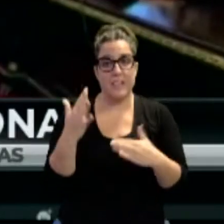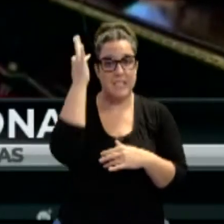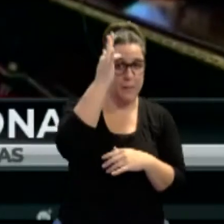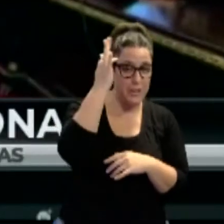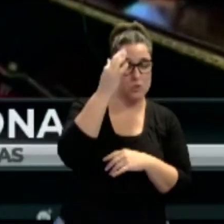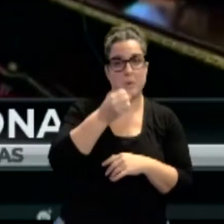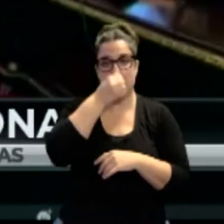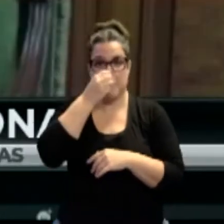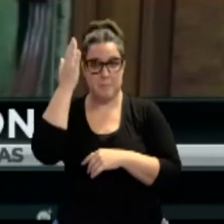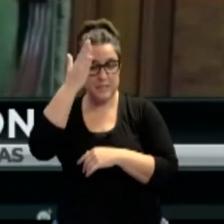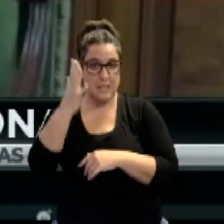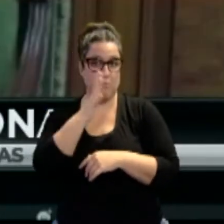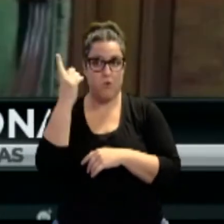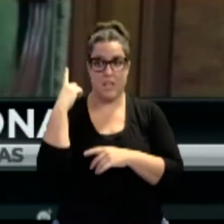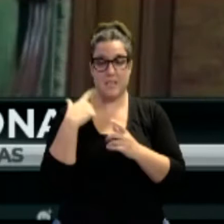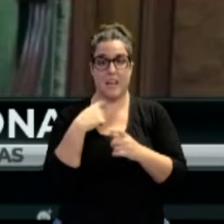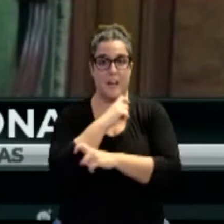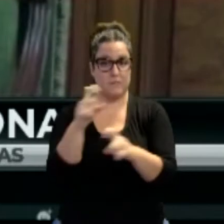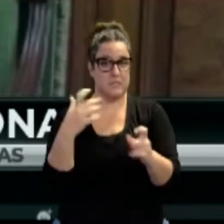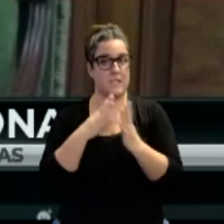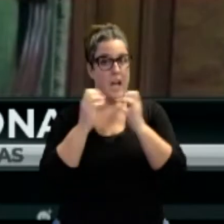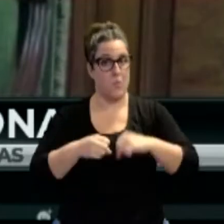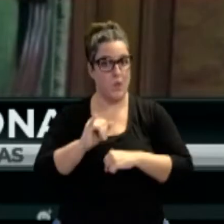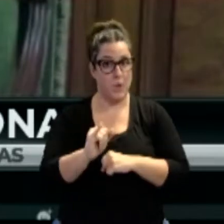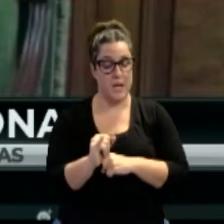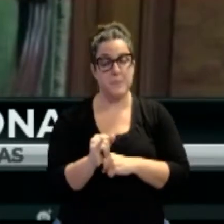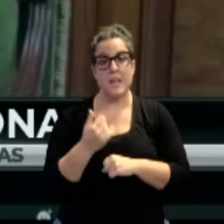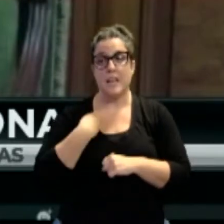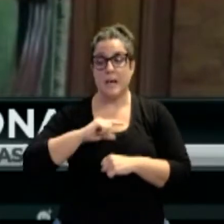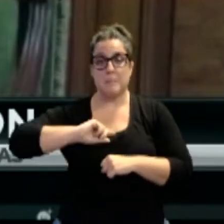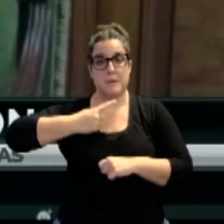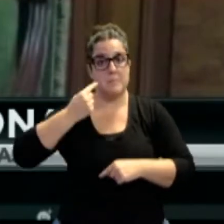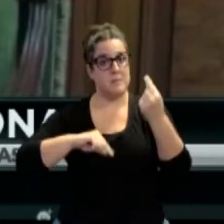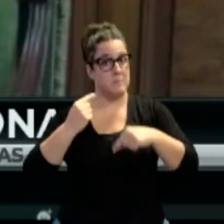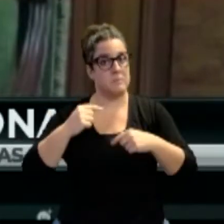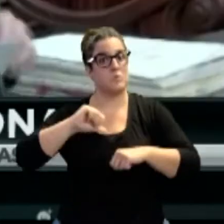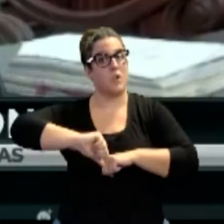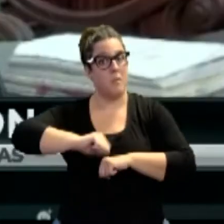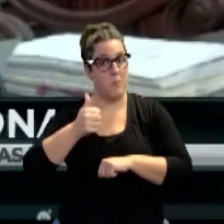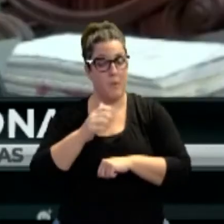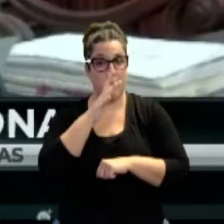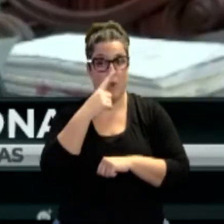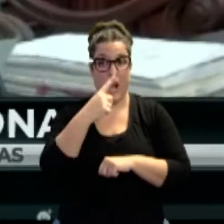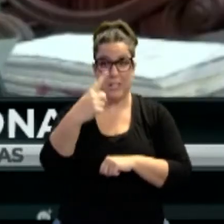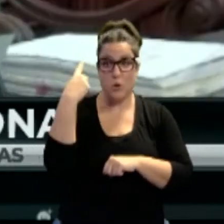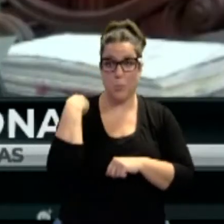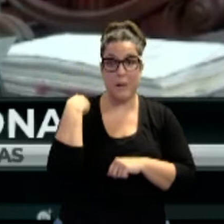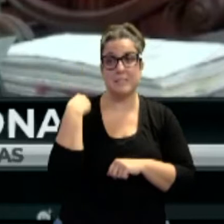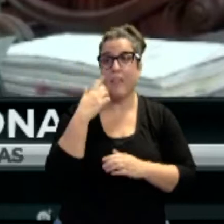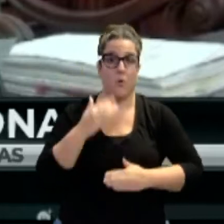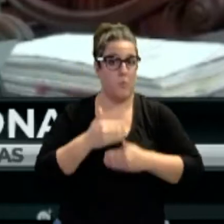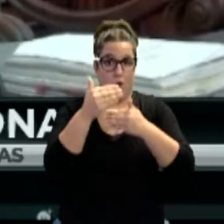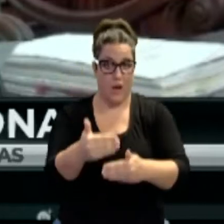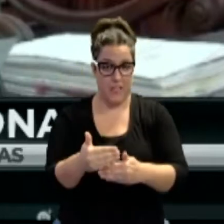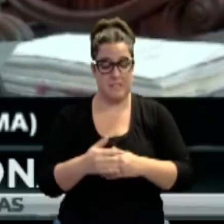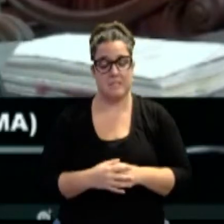PSN tras anunciar ayer un acuerdo. Son las primeras cuentas aprobadas de este mandato después de que el año anterior fueran prorrogadas.